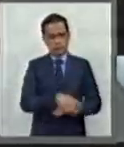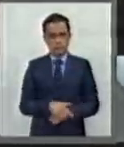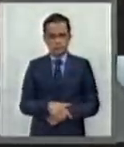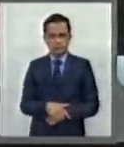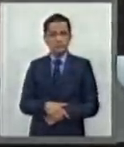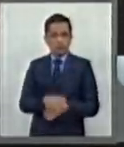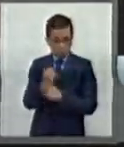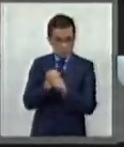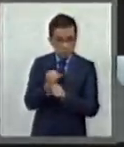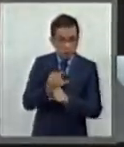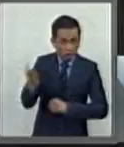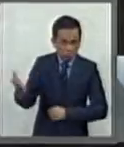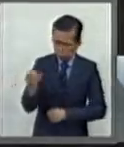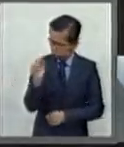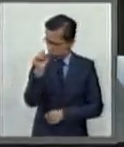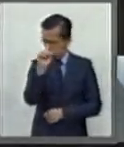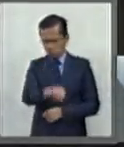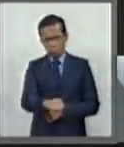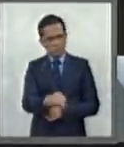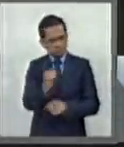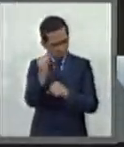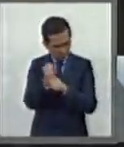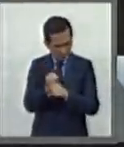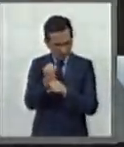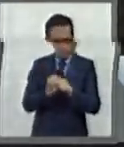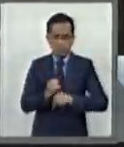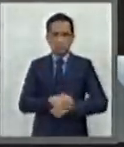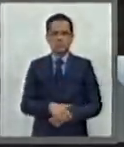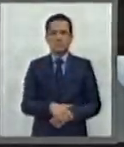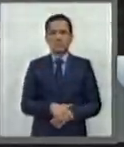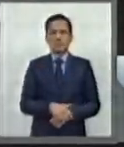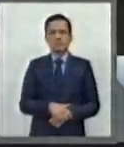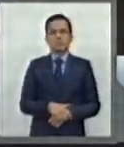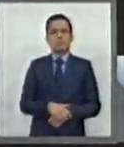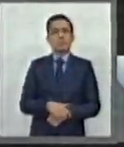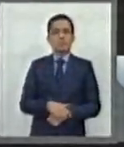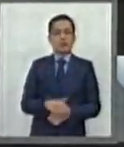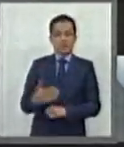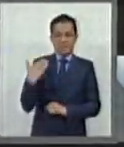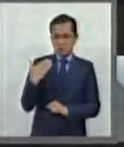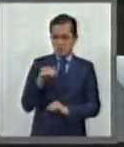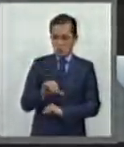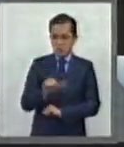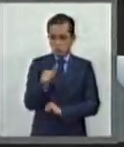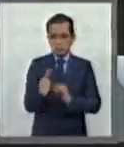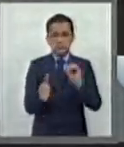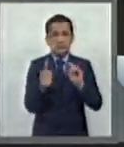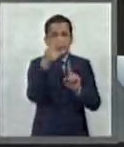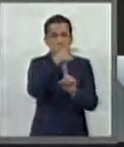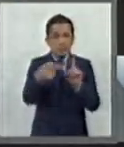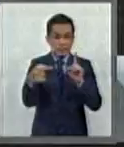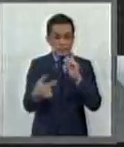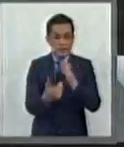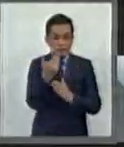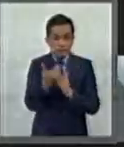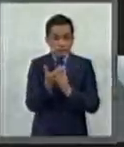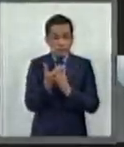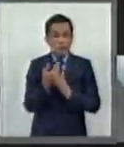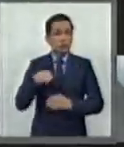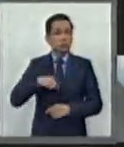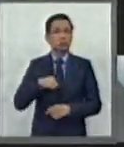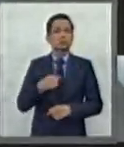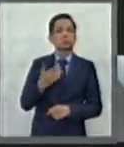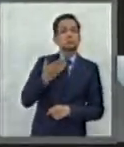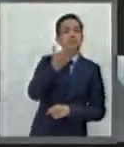investigue, sí que se investigue. Ahorita a las 11:30 de la mañana presentamos una solicitud